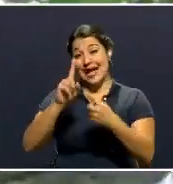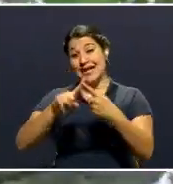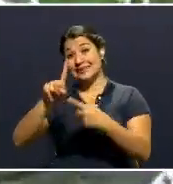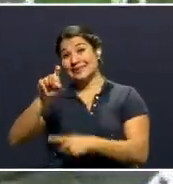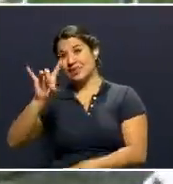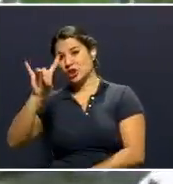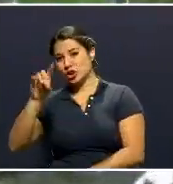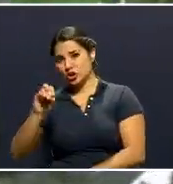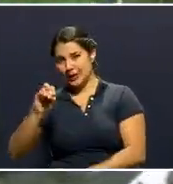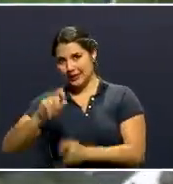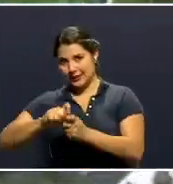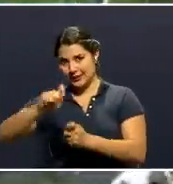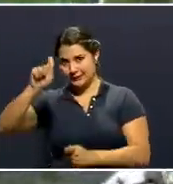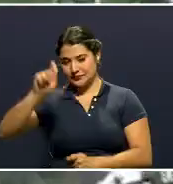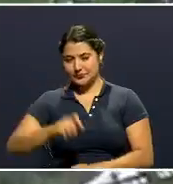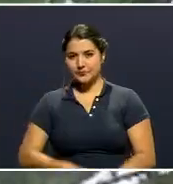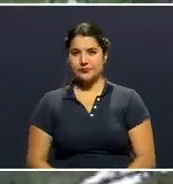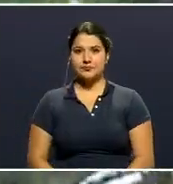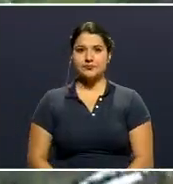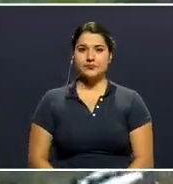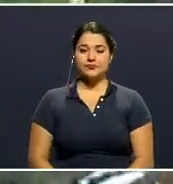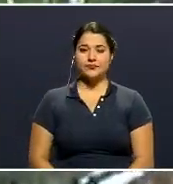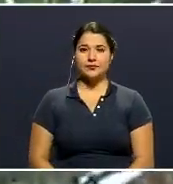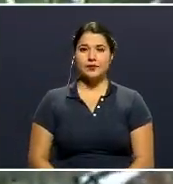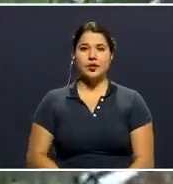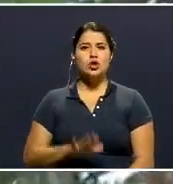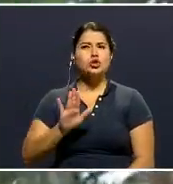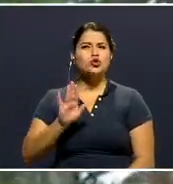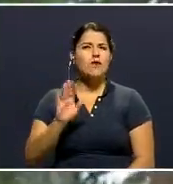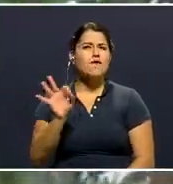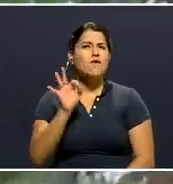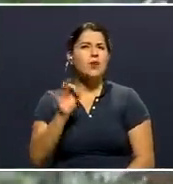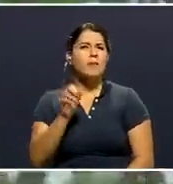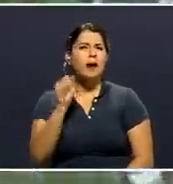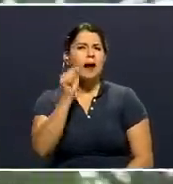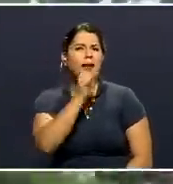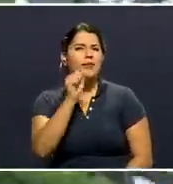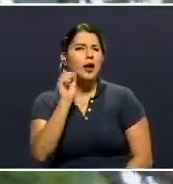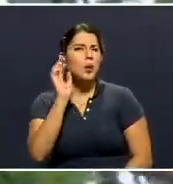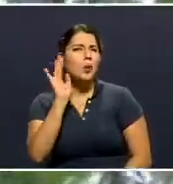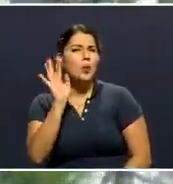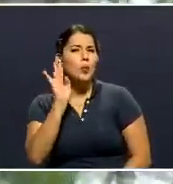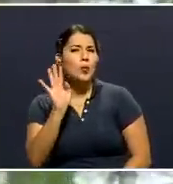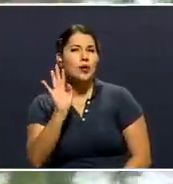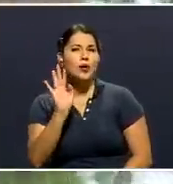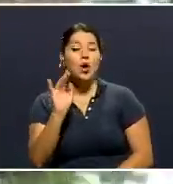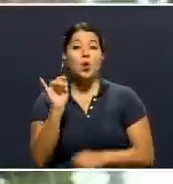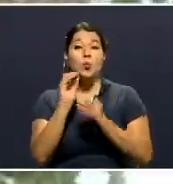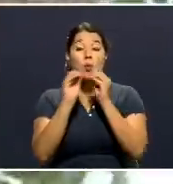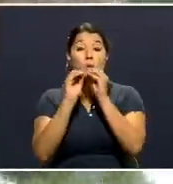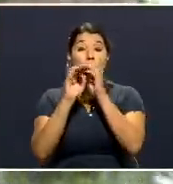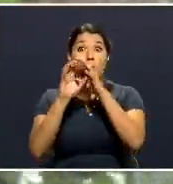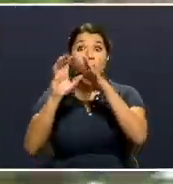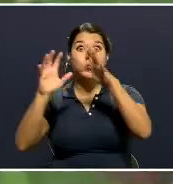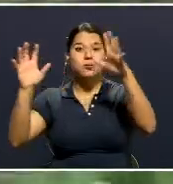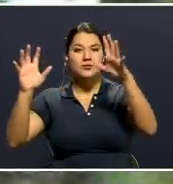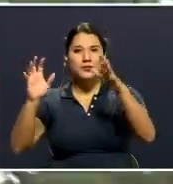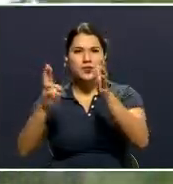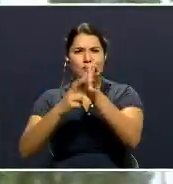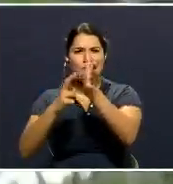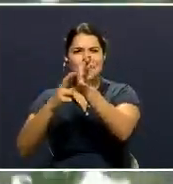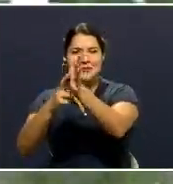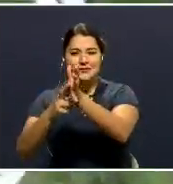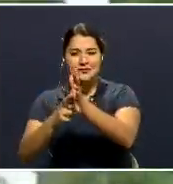180 centímetros de largo. El canto de la oropéndula montezuma se compone de un burbujeo repetitivo y seguido